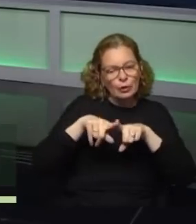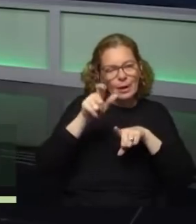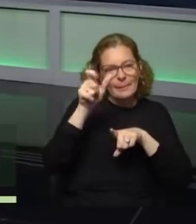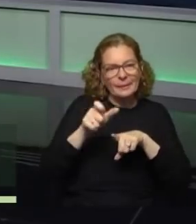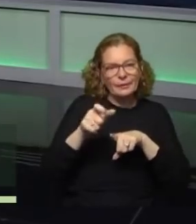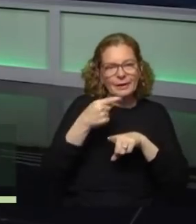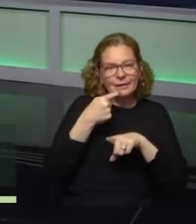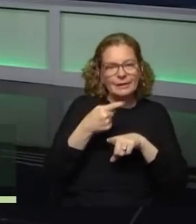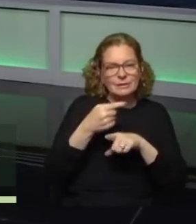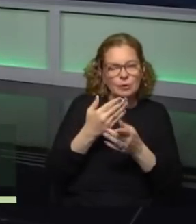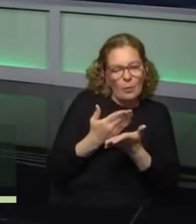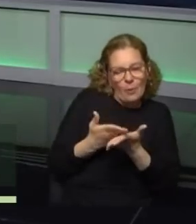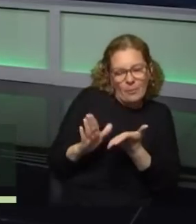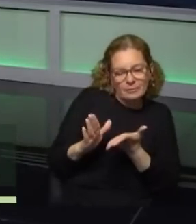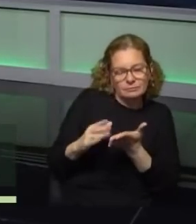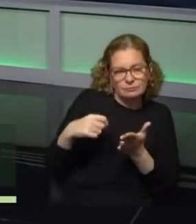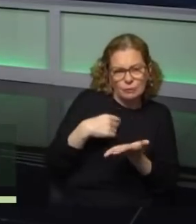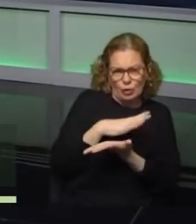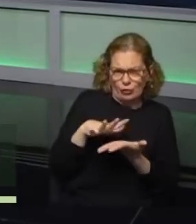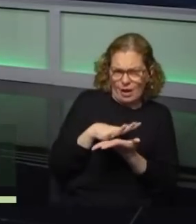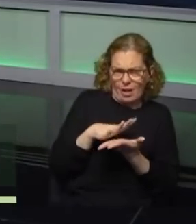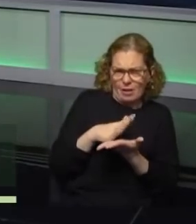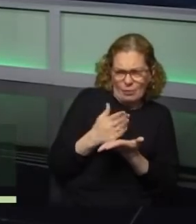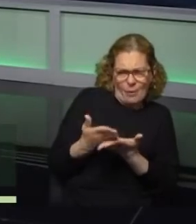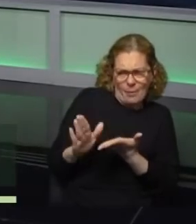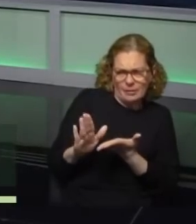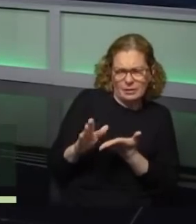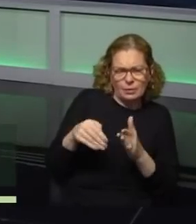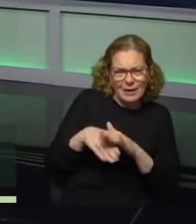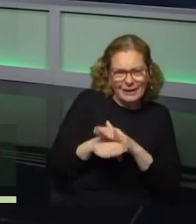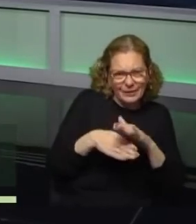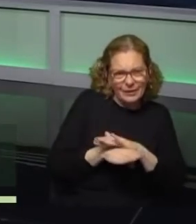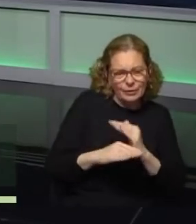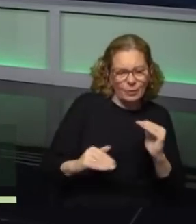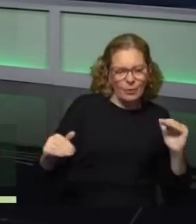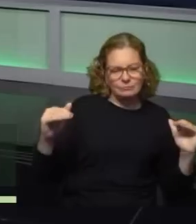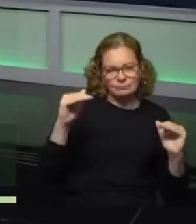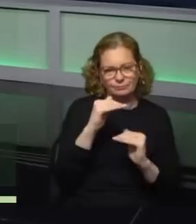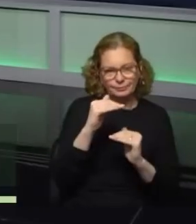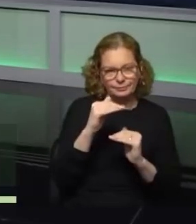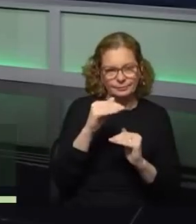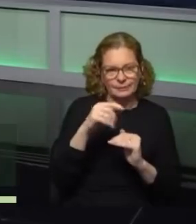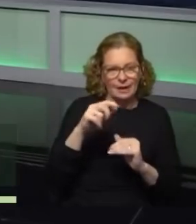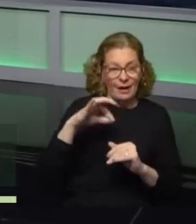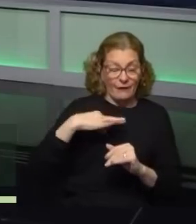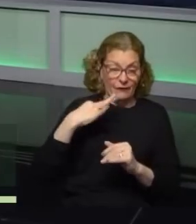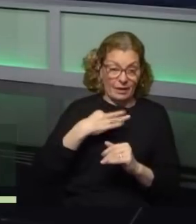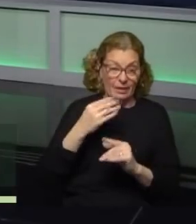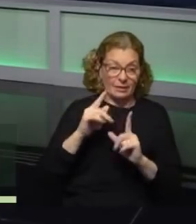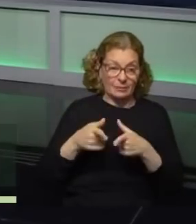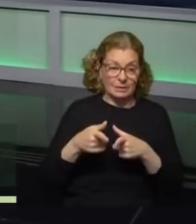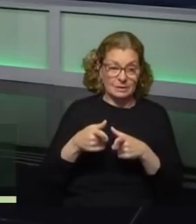creando segregación socio territorial y también creando un acceso inequitativo a esta calidad de vida que